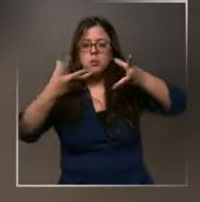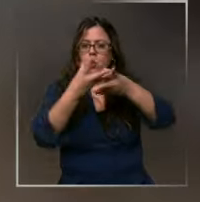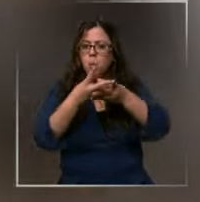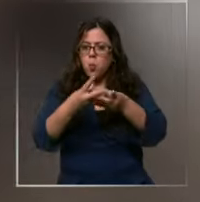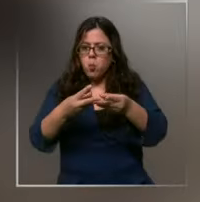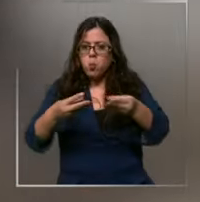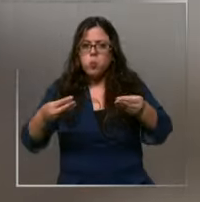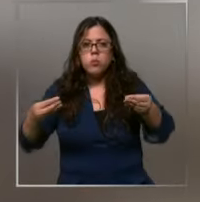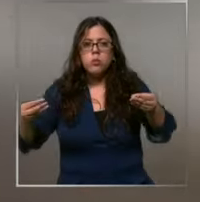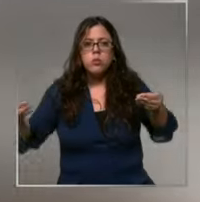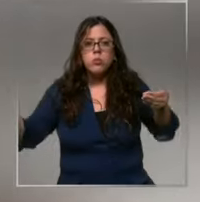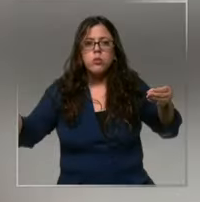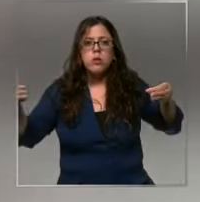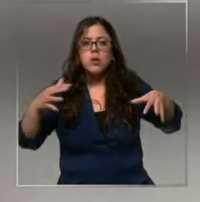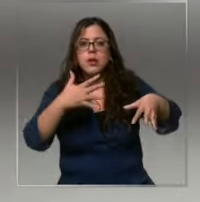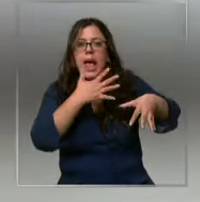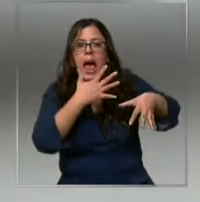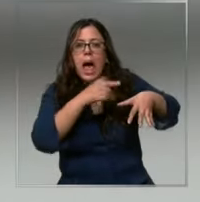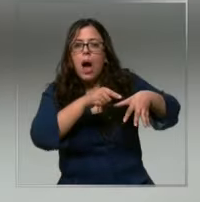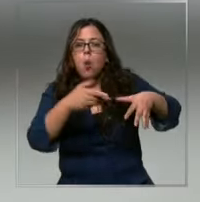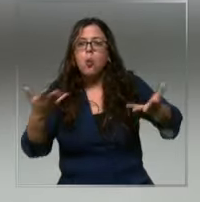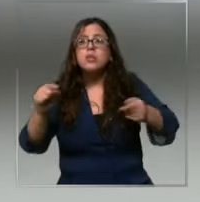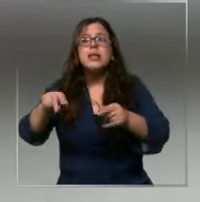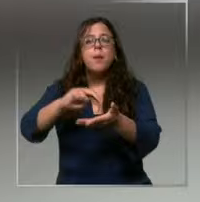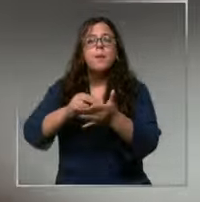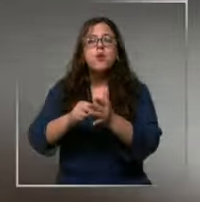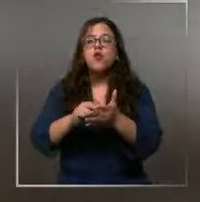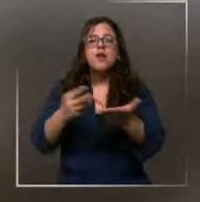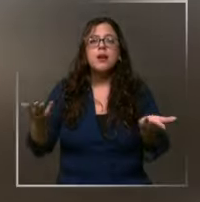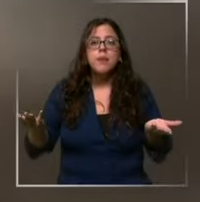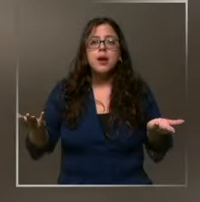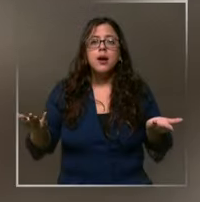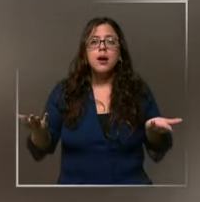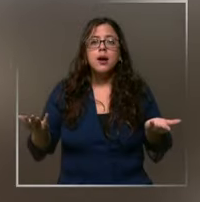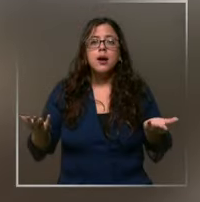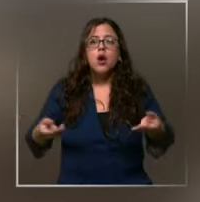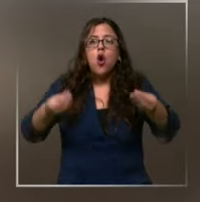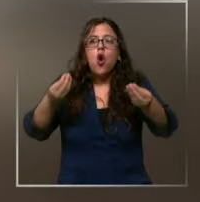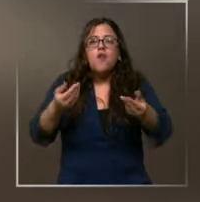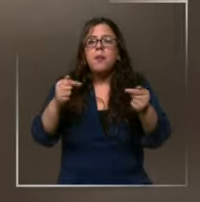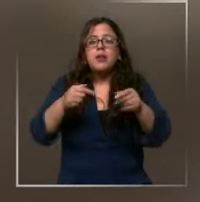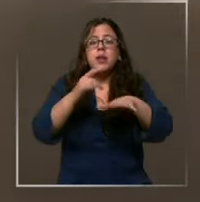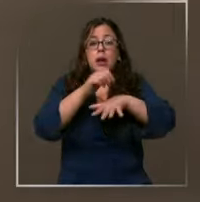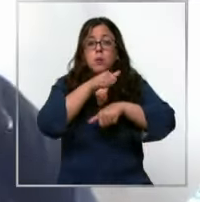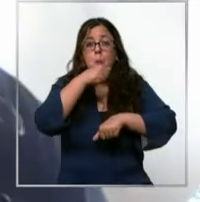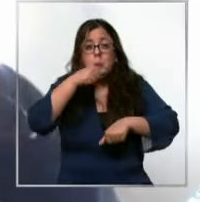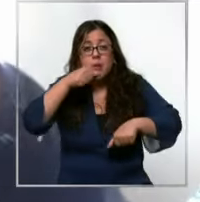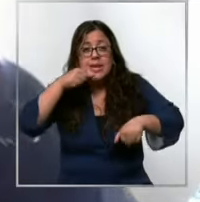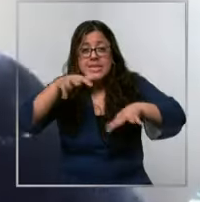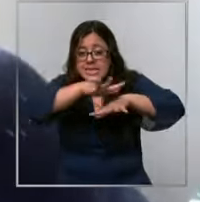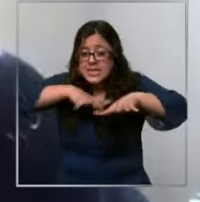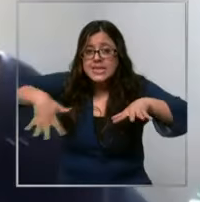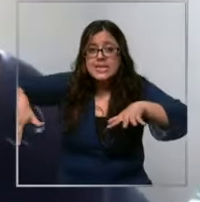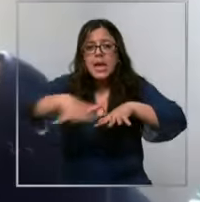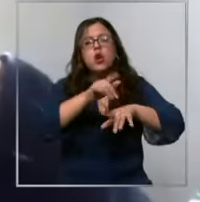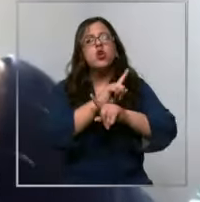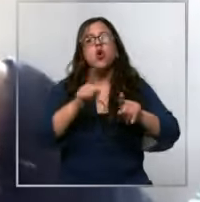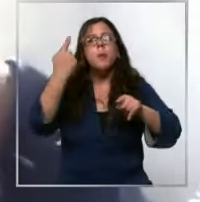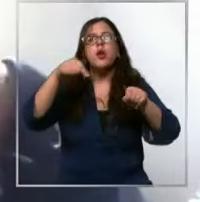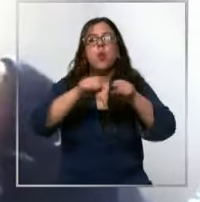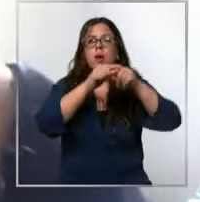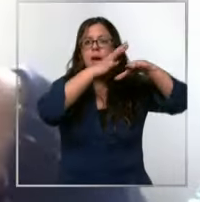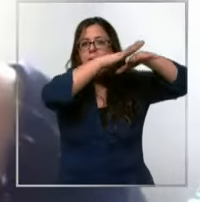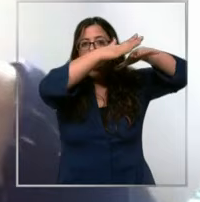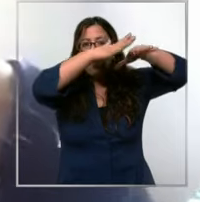mucha fuerza. Entonces ese es el problema, porque como que, claro, no, el humedal no va a quedar seco así en su totalidad, pero baja el